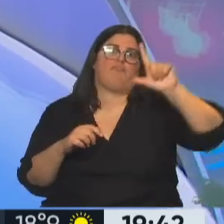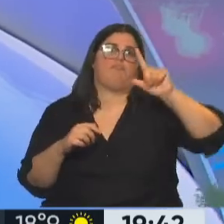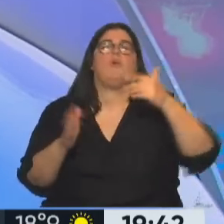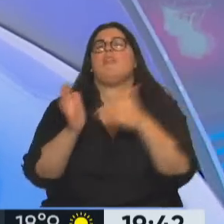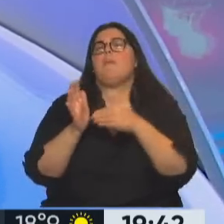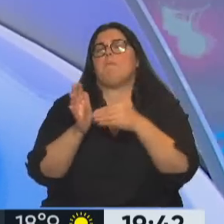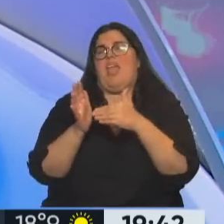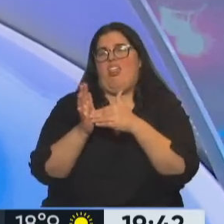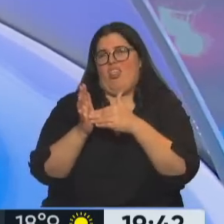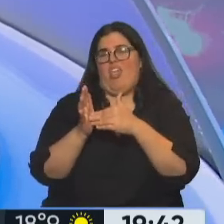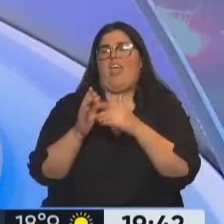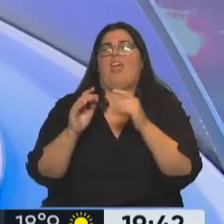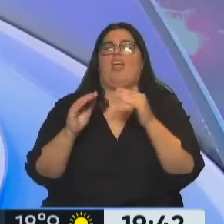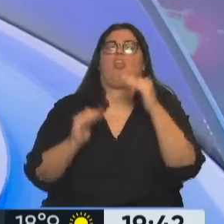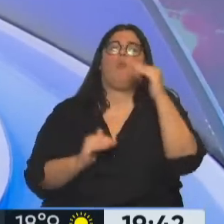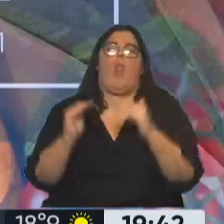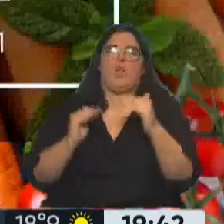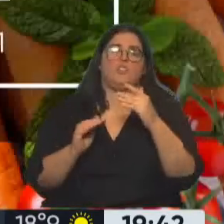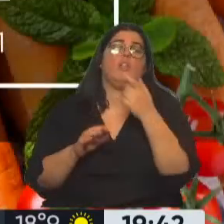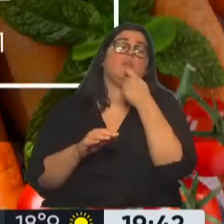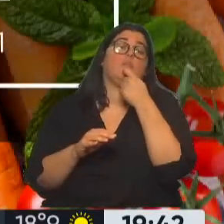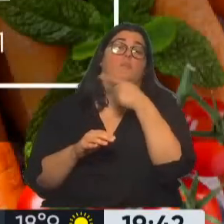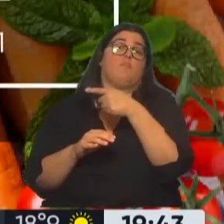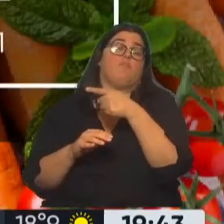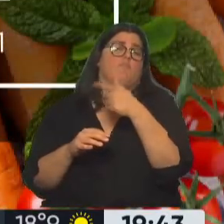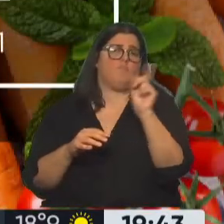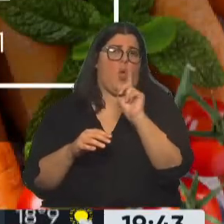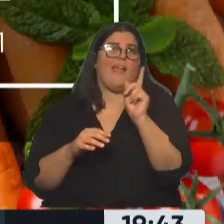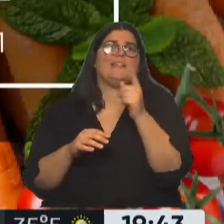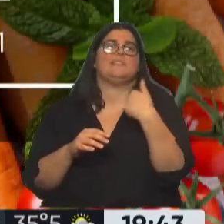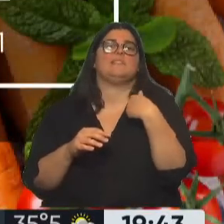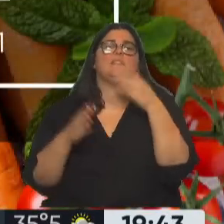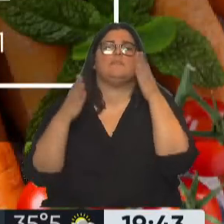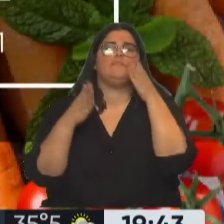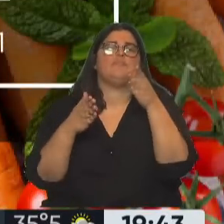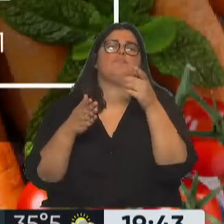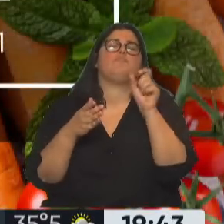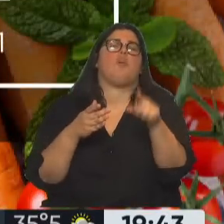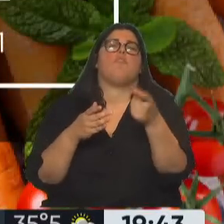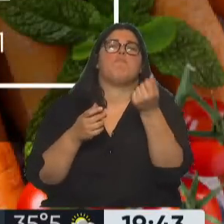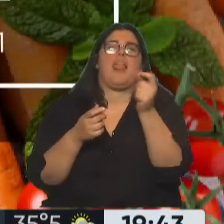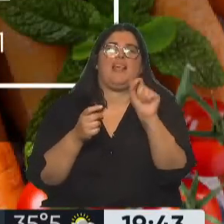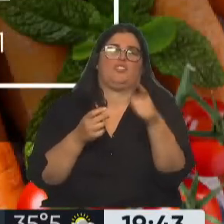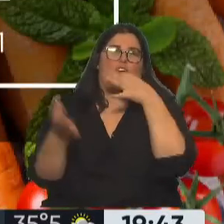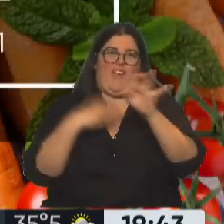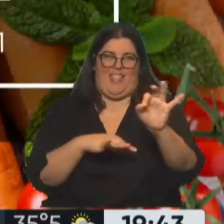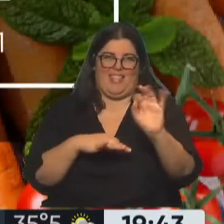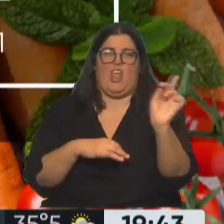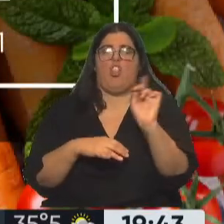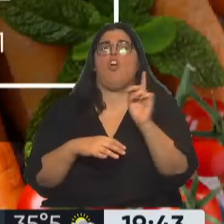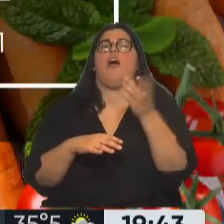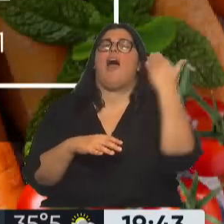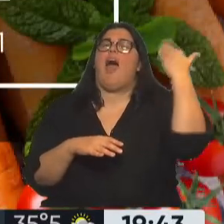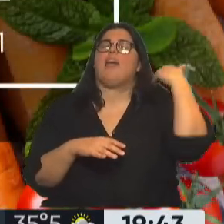dependiendo la devaluación que les recién mencionaba, y no yéndose todo a precio, Claro. Yendo a precio como fue la devaluación